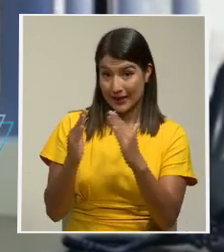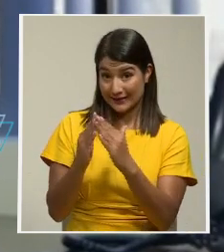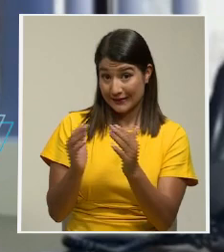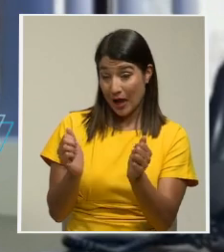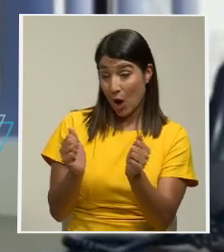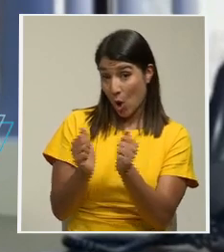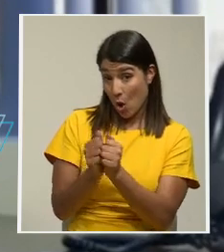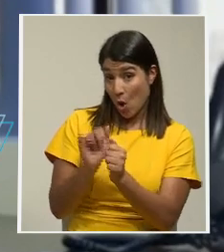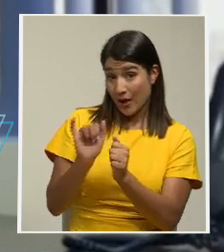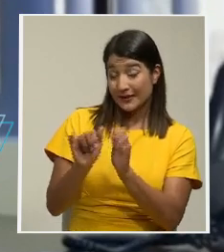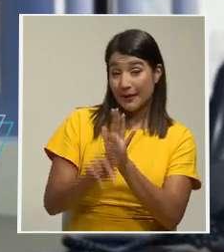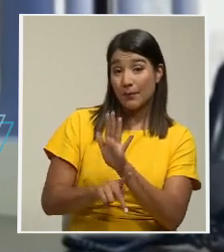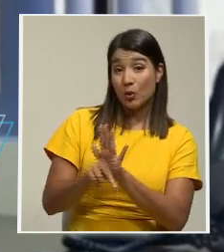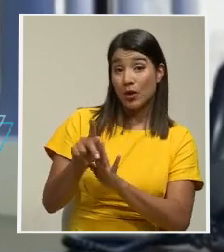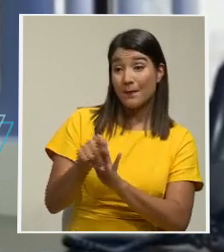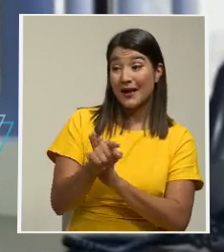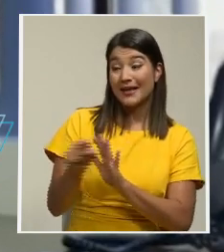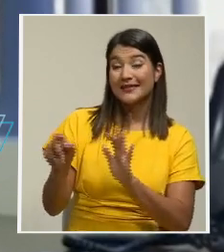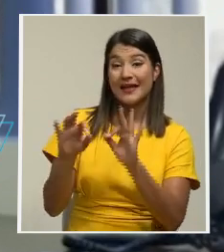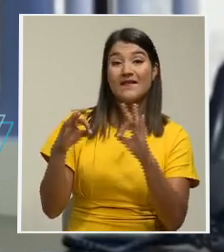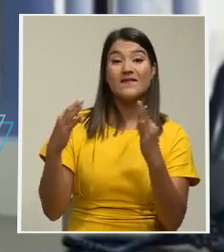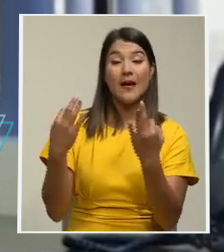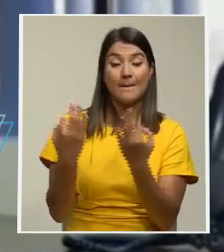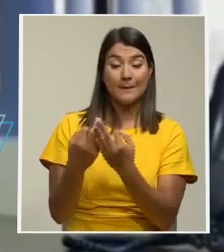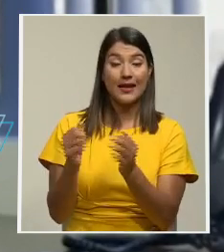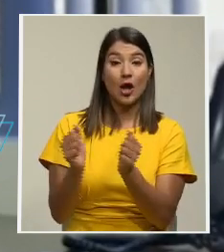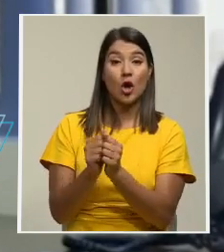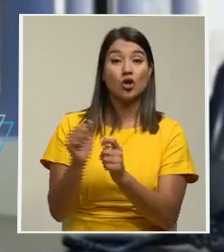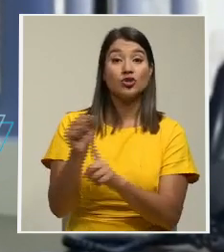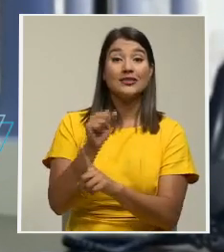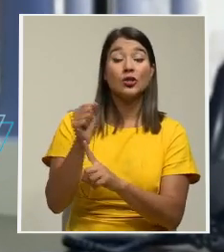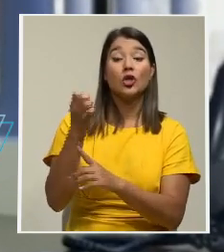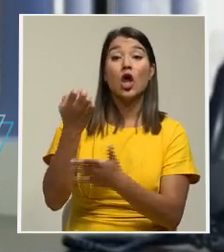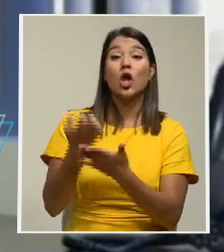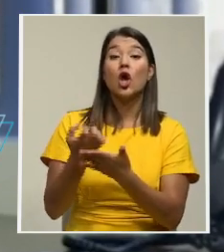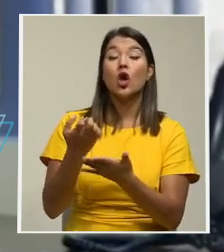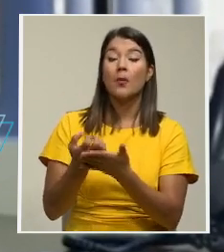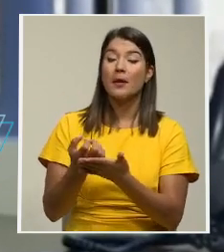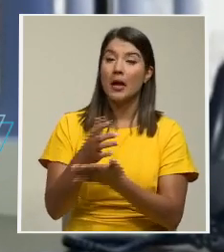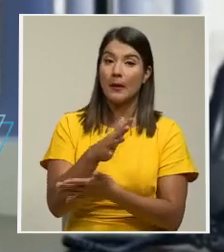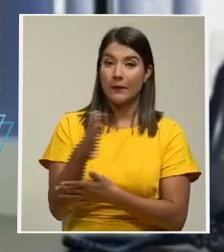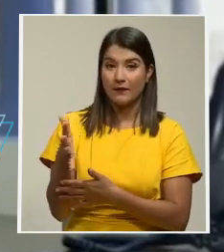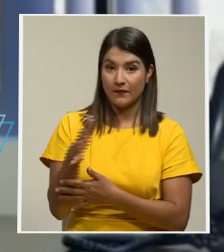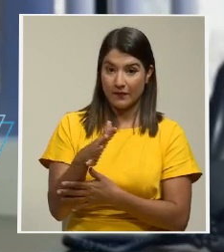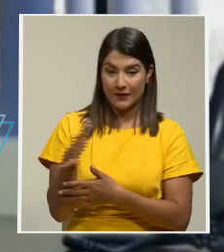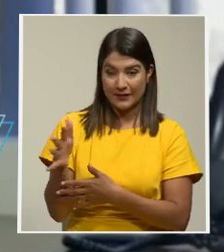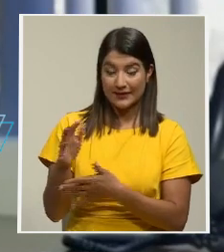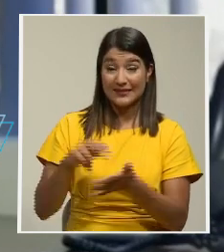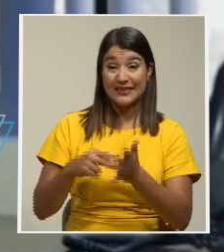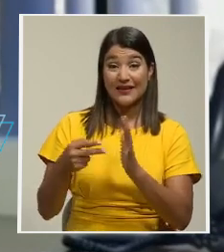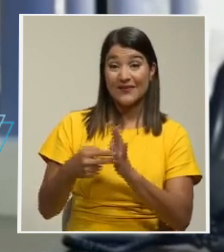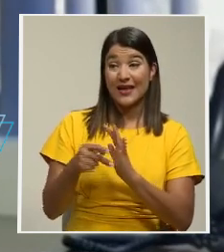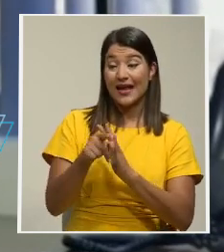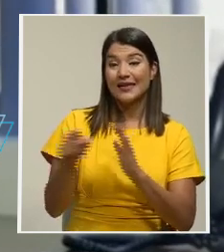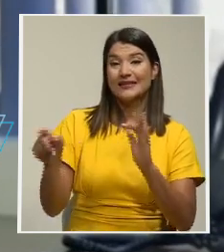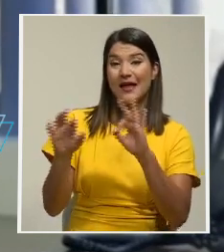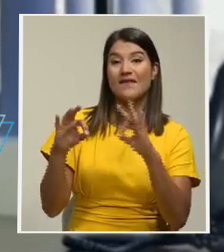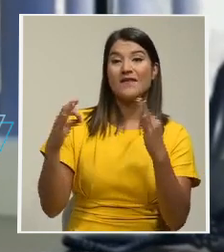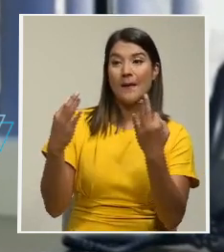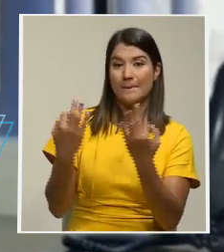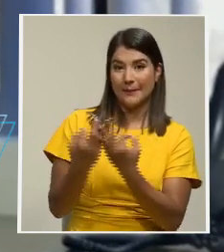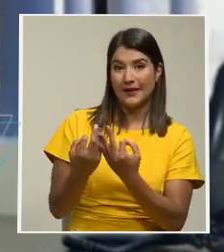programa son familias catalogadas como jóvenes, es decir, familias que son jefeadas por personas menores